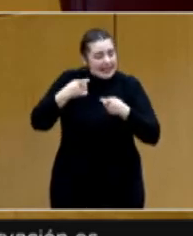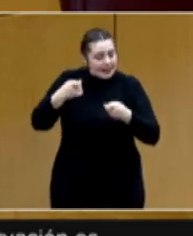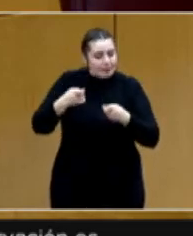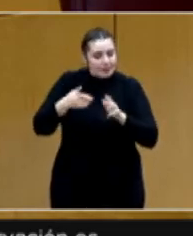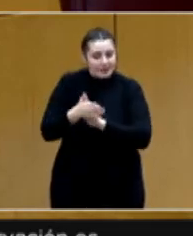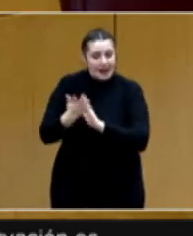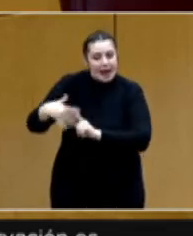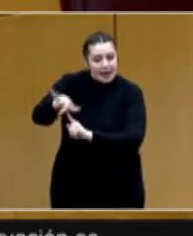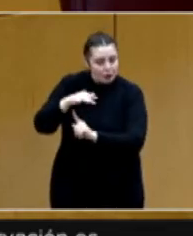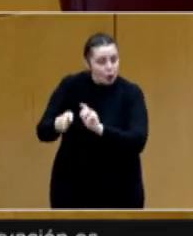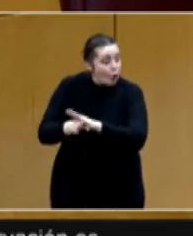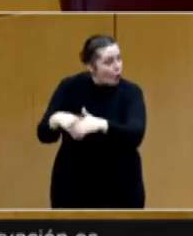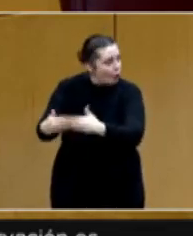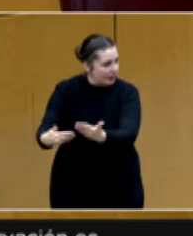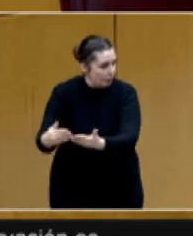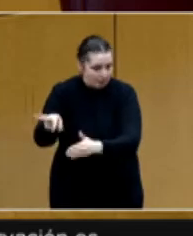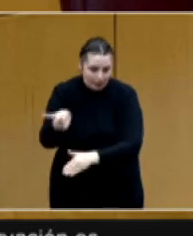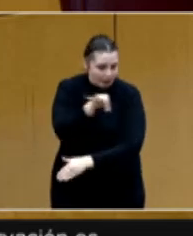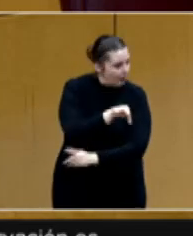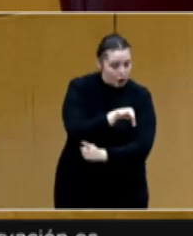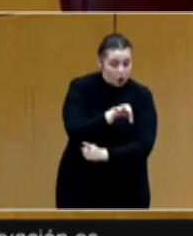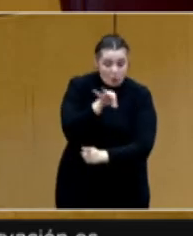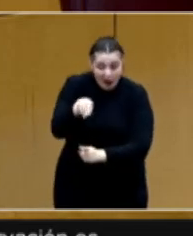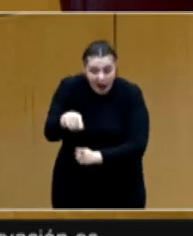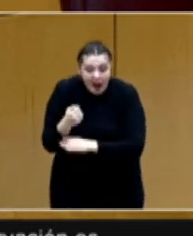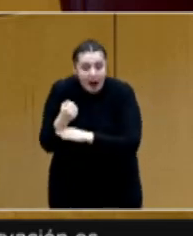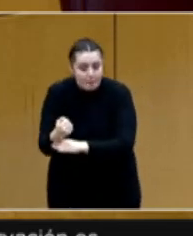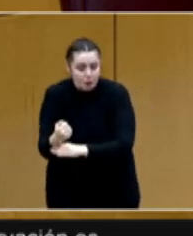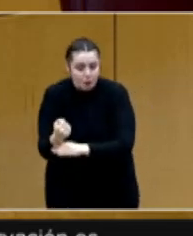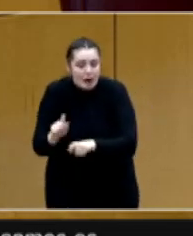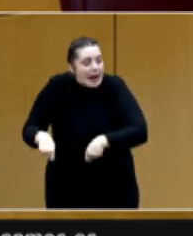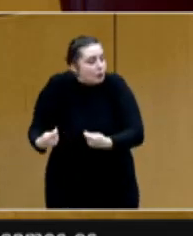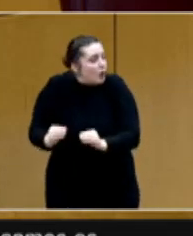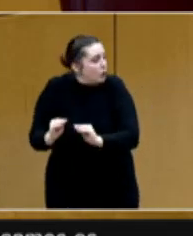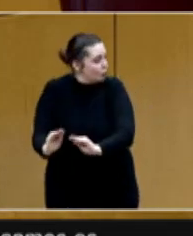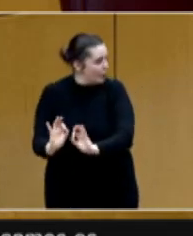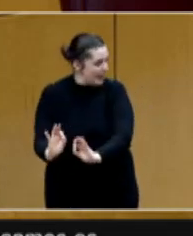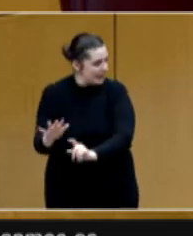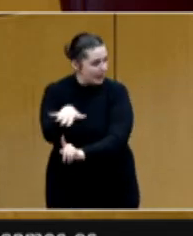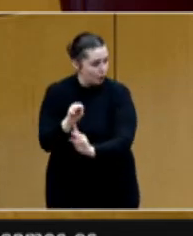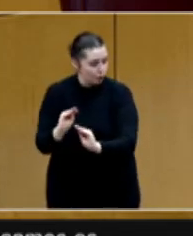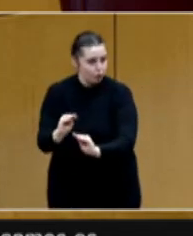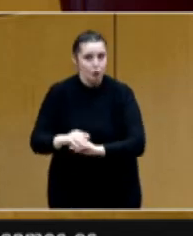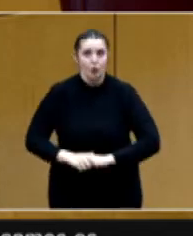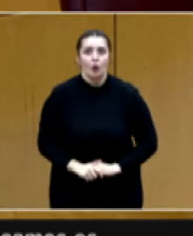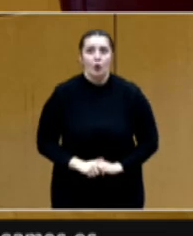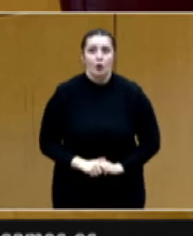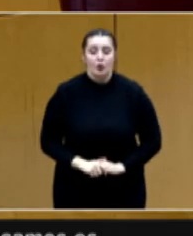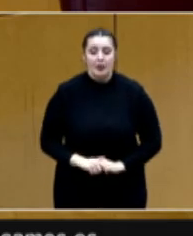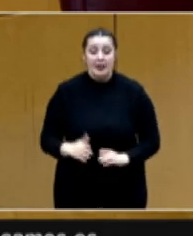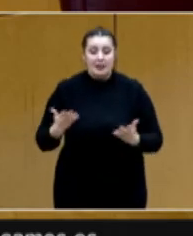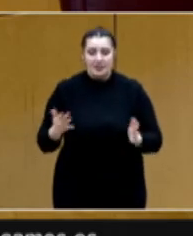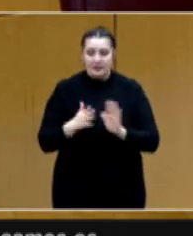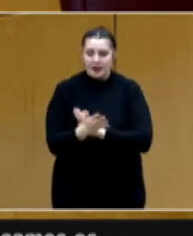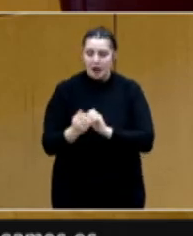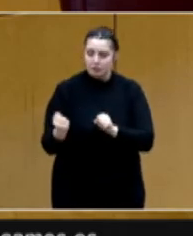ese entorno porque es donde realmente tienen los apoyos naturales trabajando esa relación de